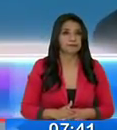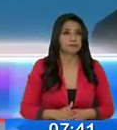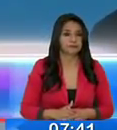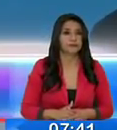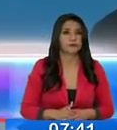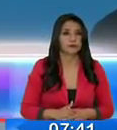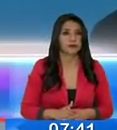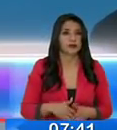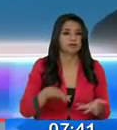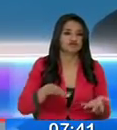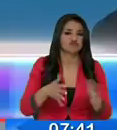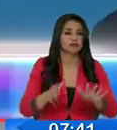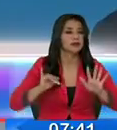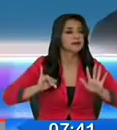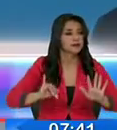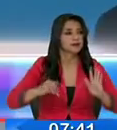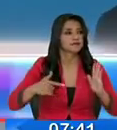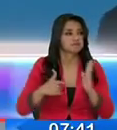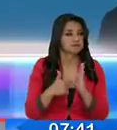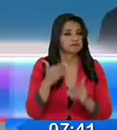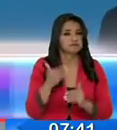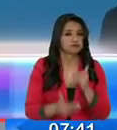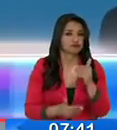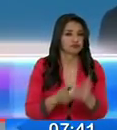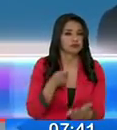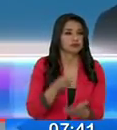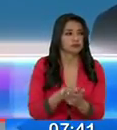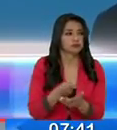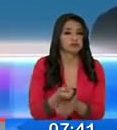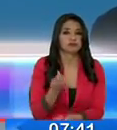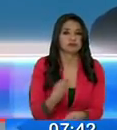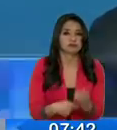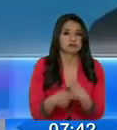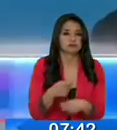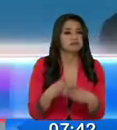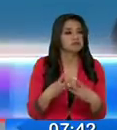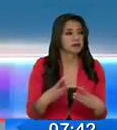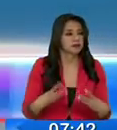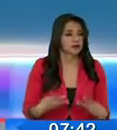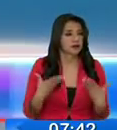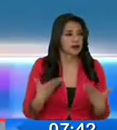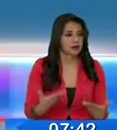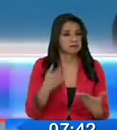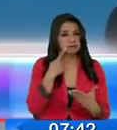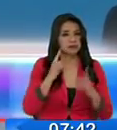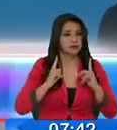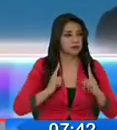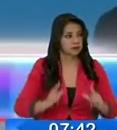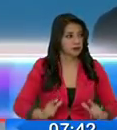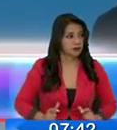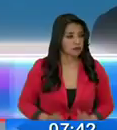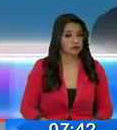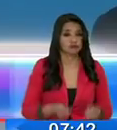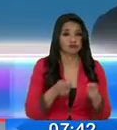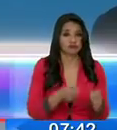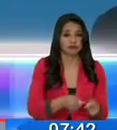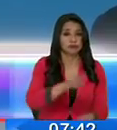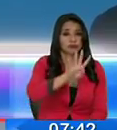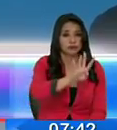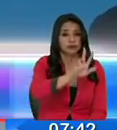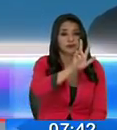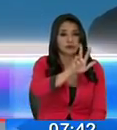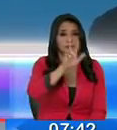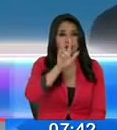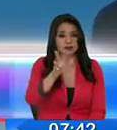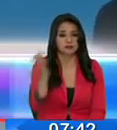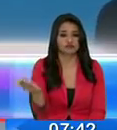hubo, alrededor de 6,000 procesos de compra y venta de insumos. Se presentaron 433